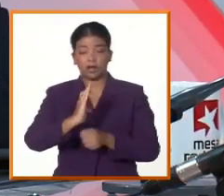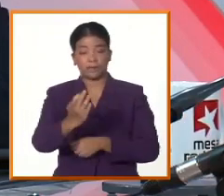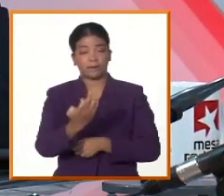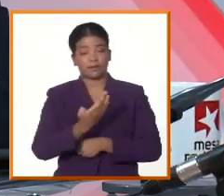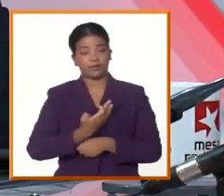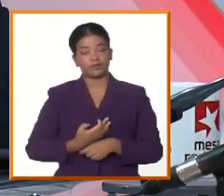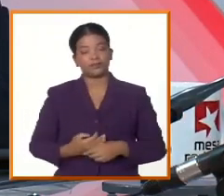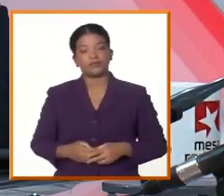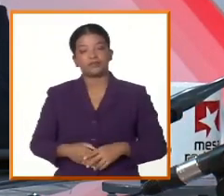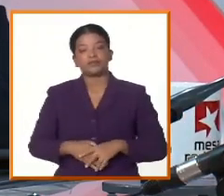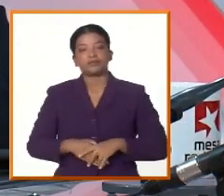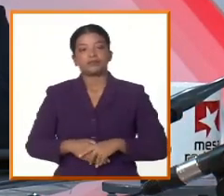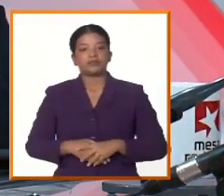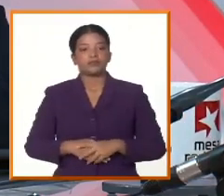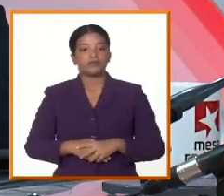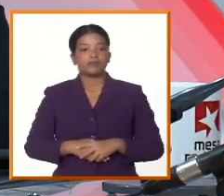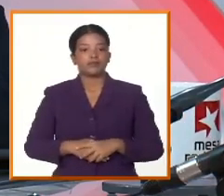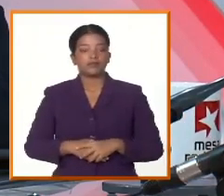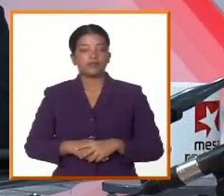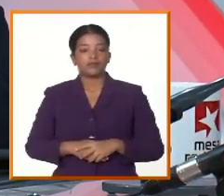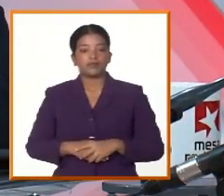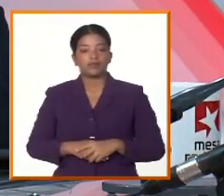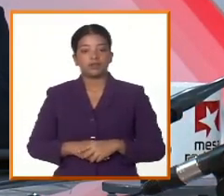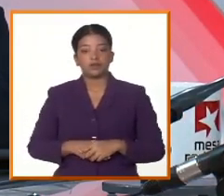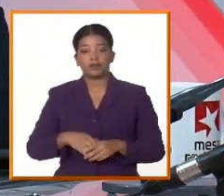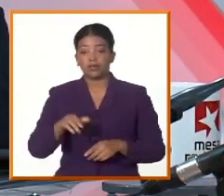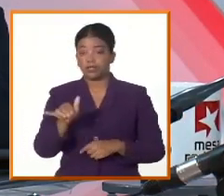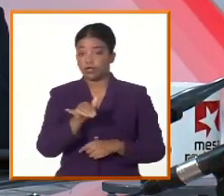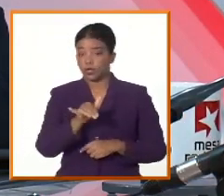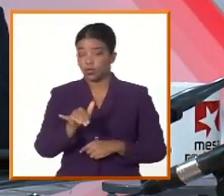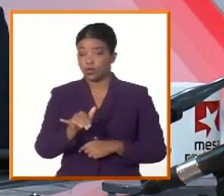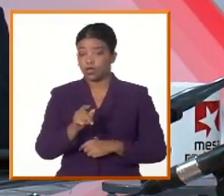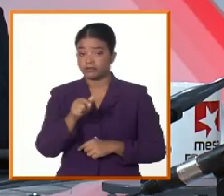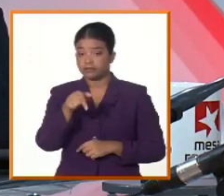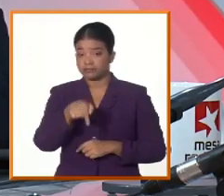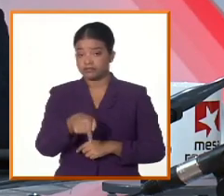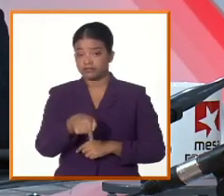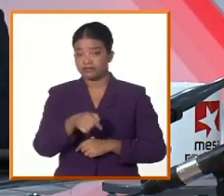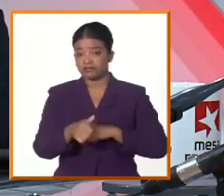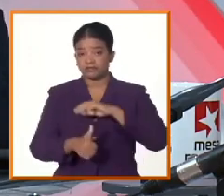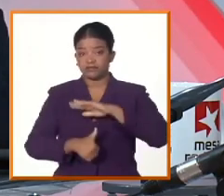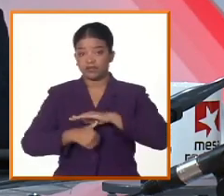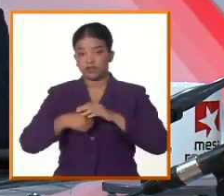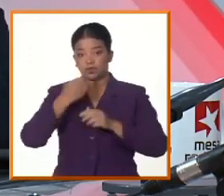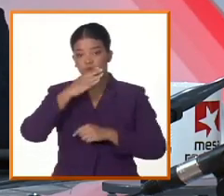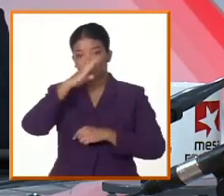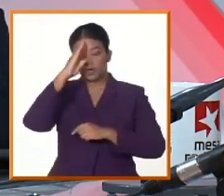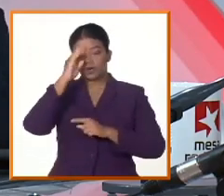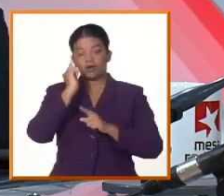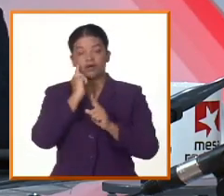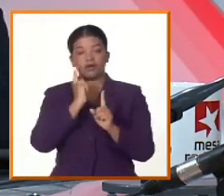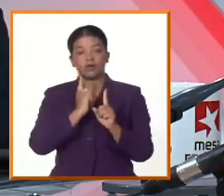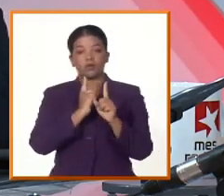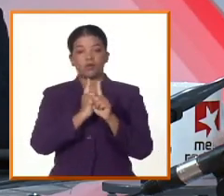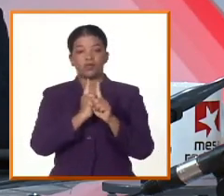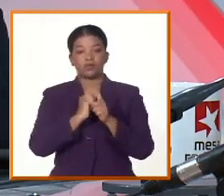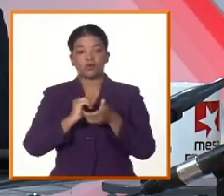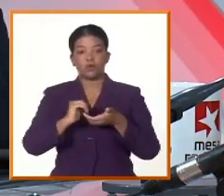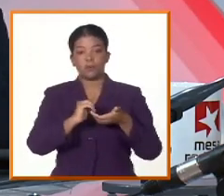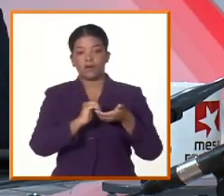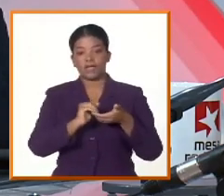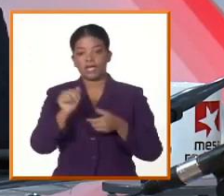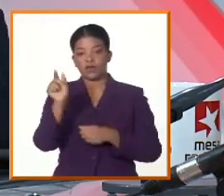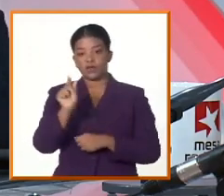Vaticano También en esta jornada Pues el presidente cubano Miguel Díaz canel sostuvo encuentro con su homólogo italiano